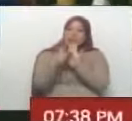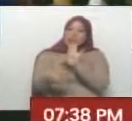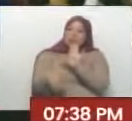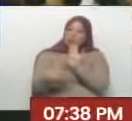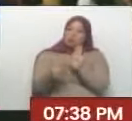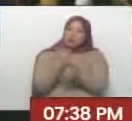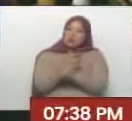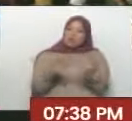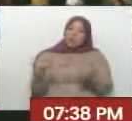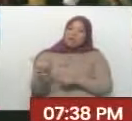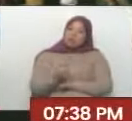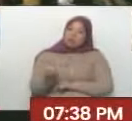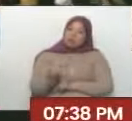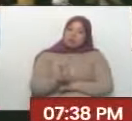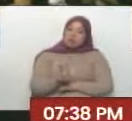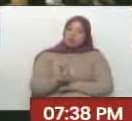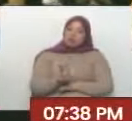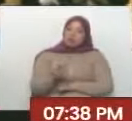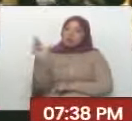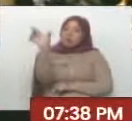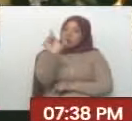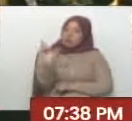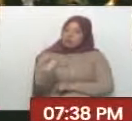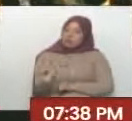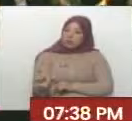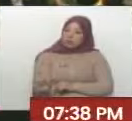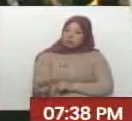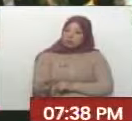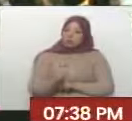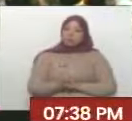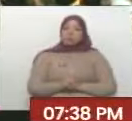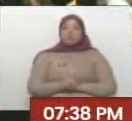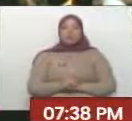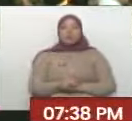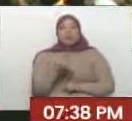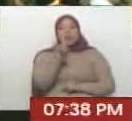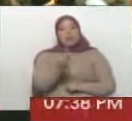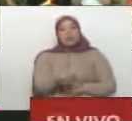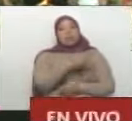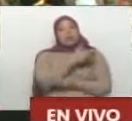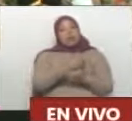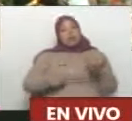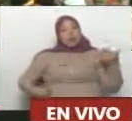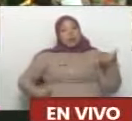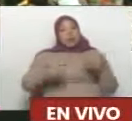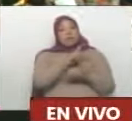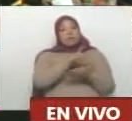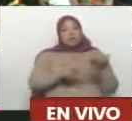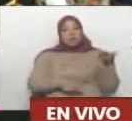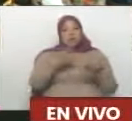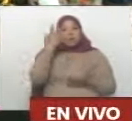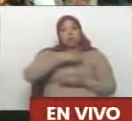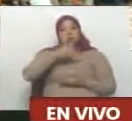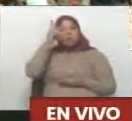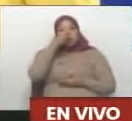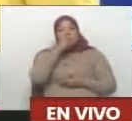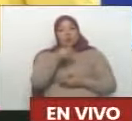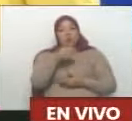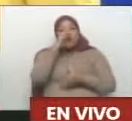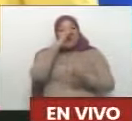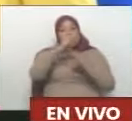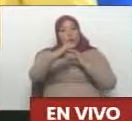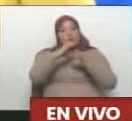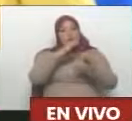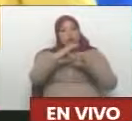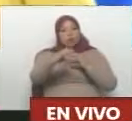derechos soberanos de Venezuela sobre el Esequibo. Eso decía la vicepresidenta en el comunicado, decía que no había otro camino.